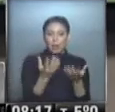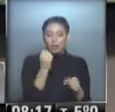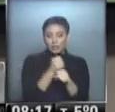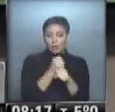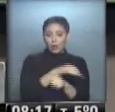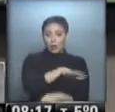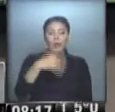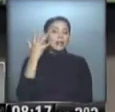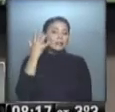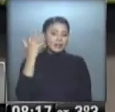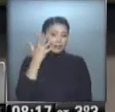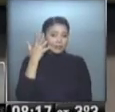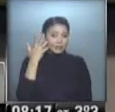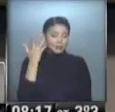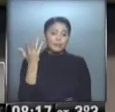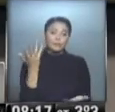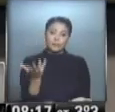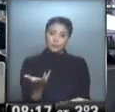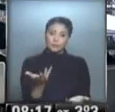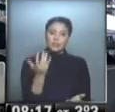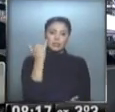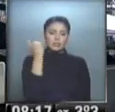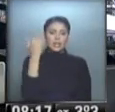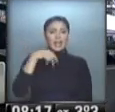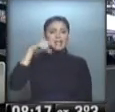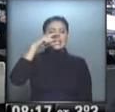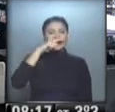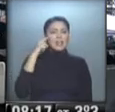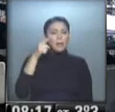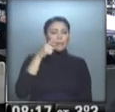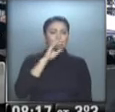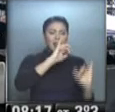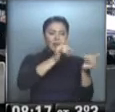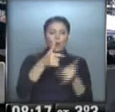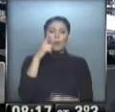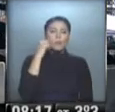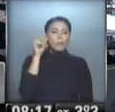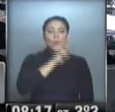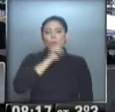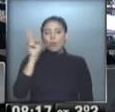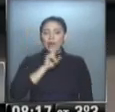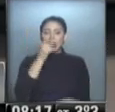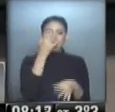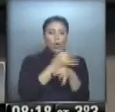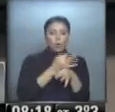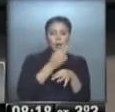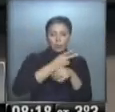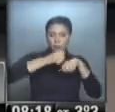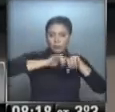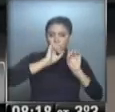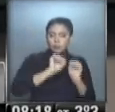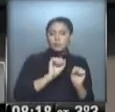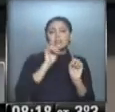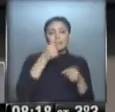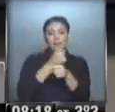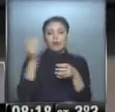el municipio de Tigre. Específicamente han pasado más de 7.000 chicos y chicas que han completado la escuela, que se han incorporado